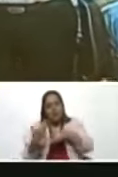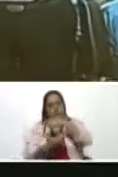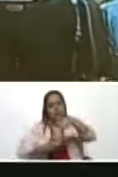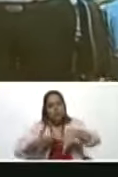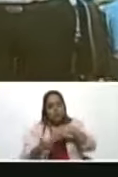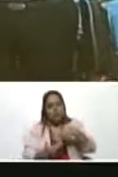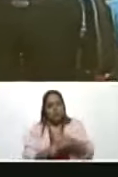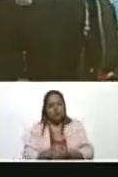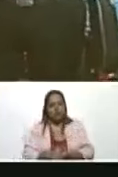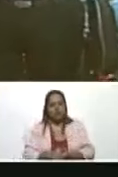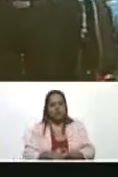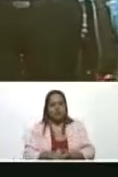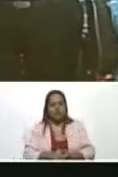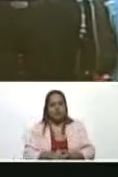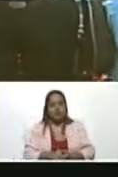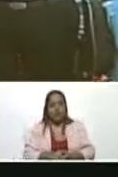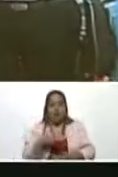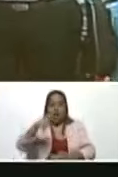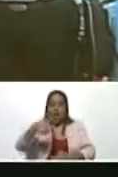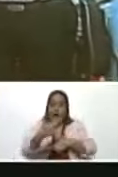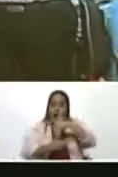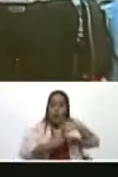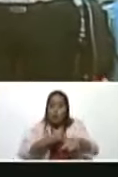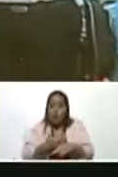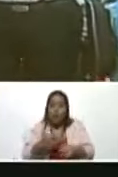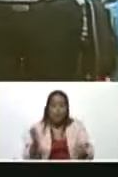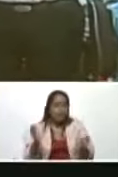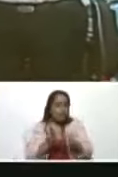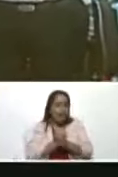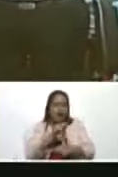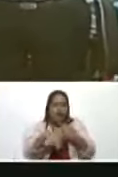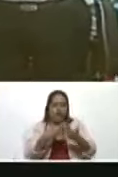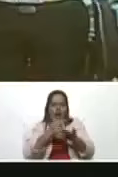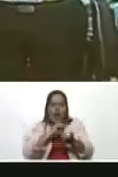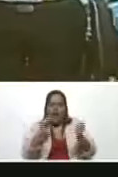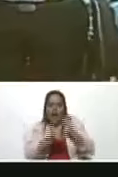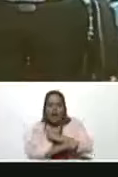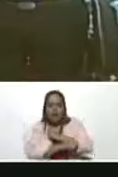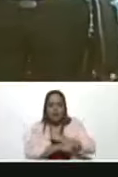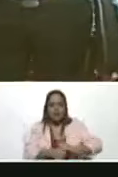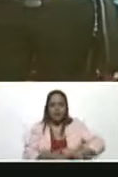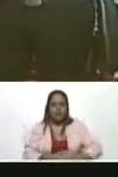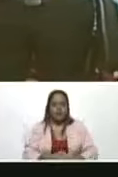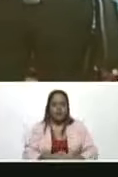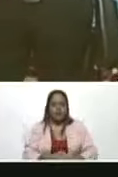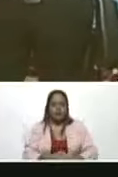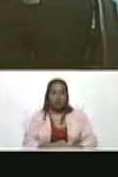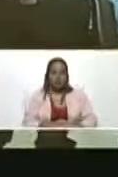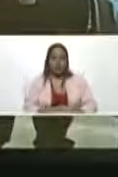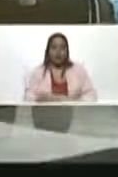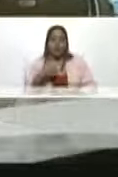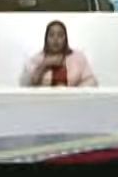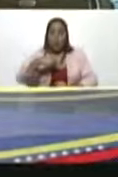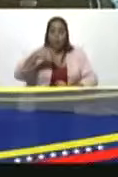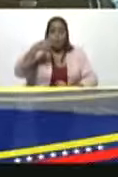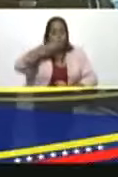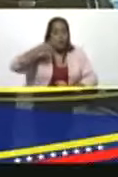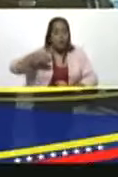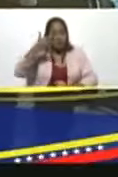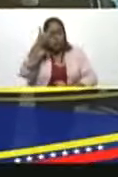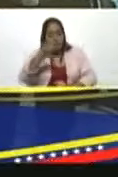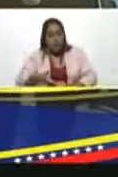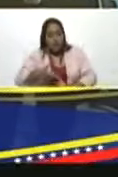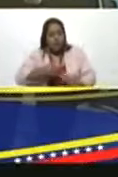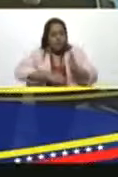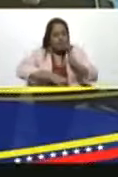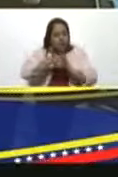revolución, porque nuestra revolución será irreversible. Cada vez que nosotros, pueblo, que usted